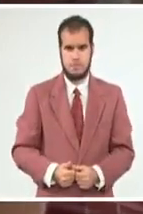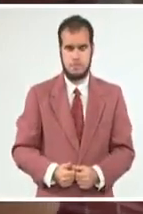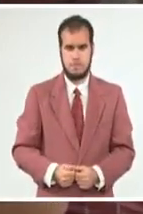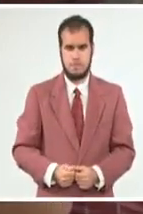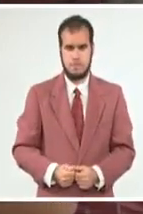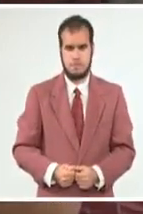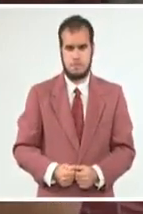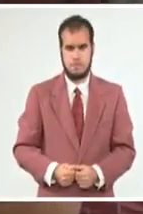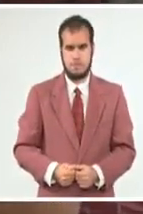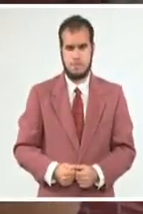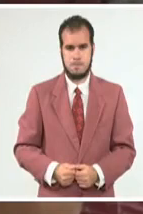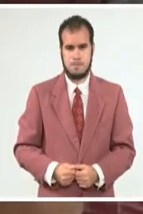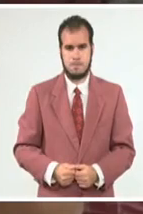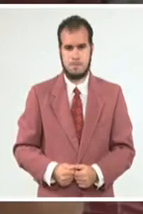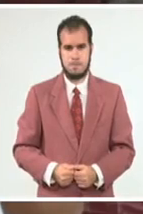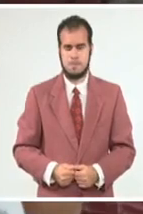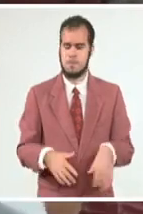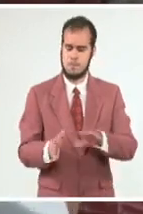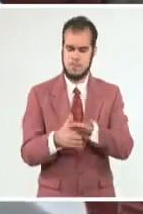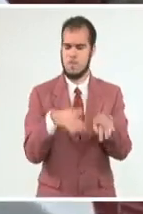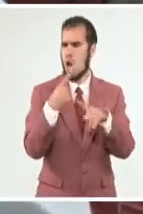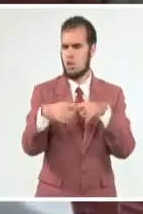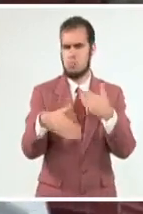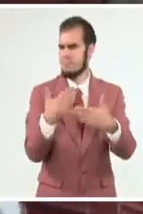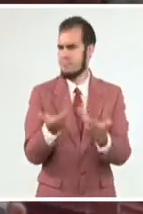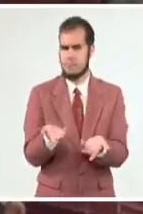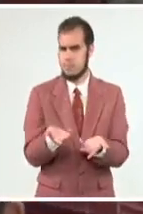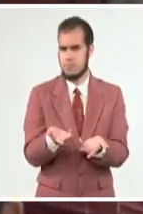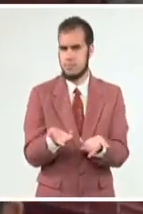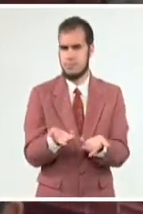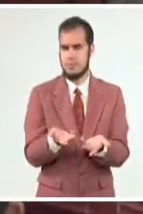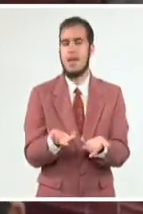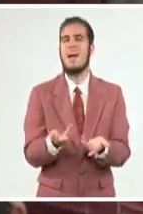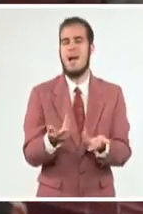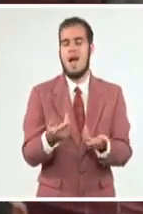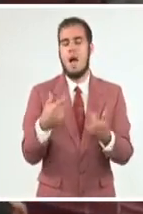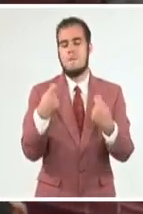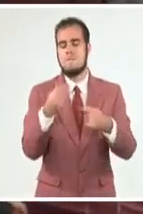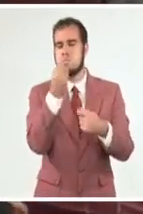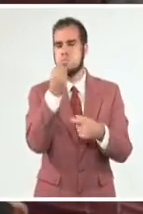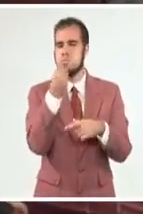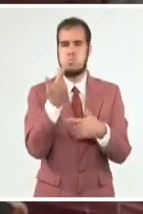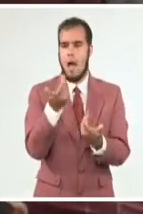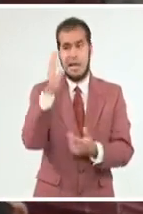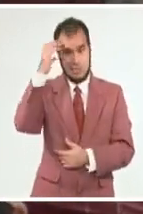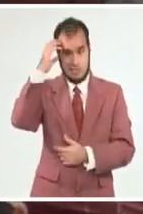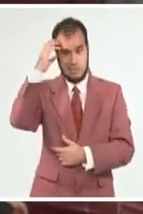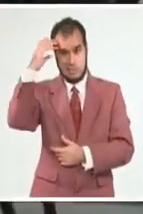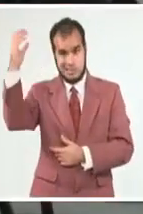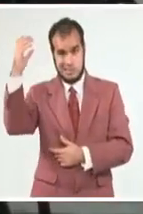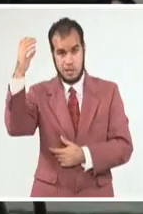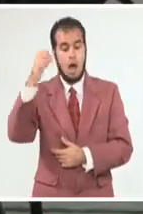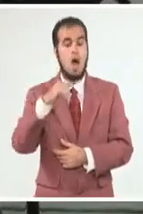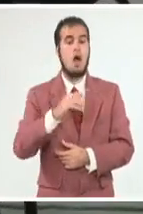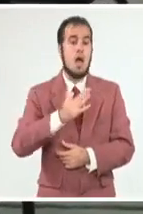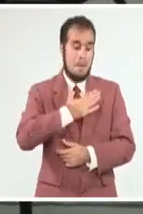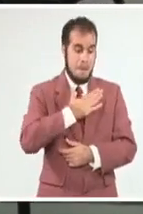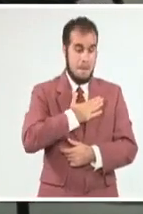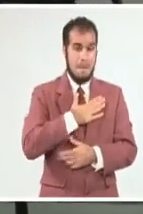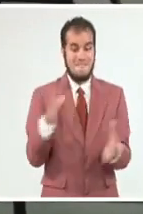pueblo. Tenemos que desprejuiciarnos más de la relación entre lo estatal, el gobierno y la forma no